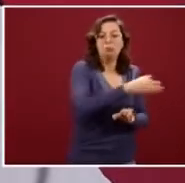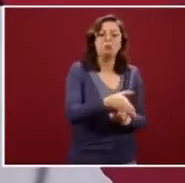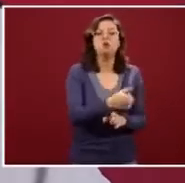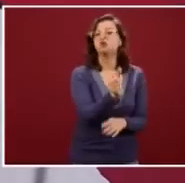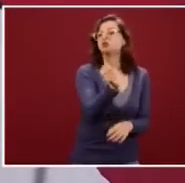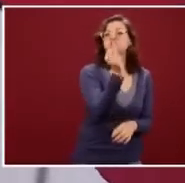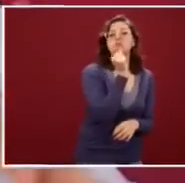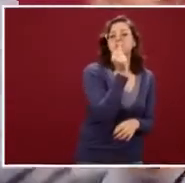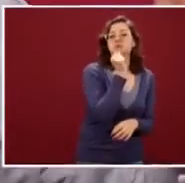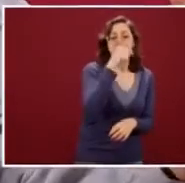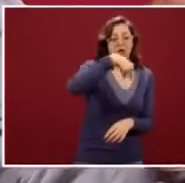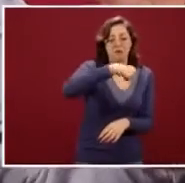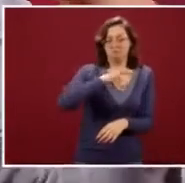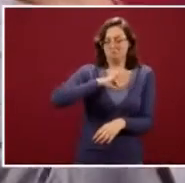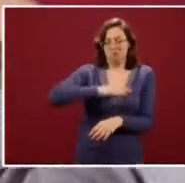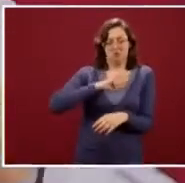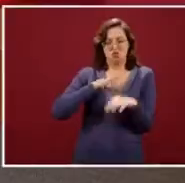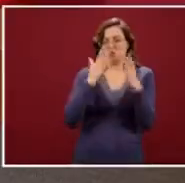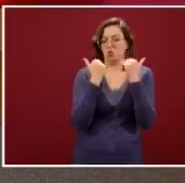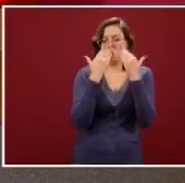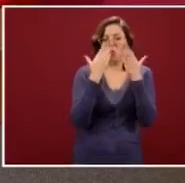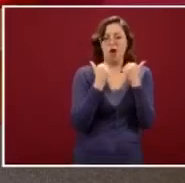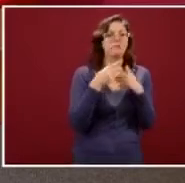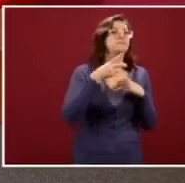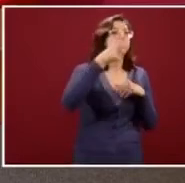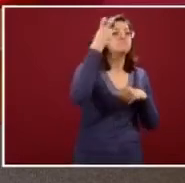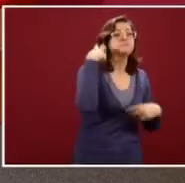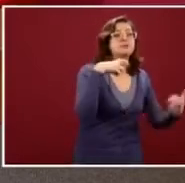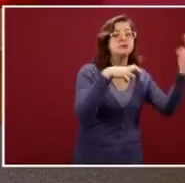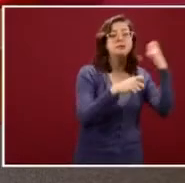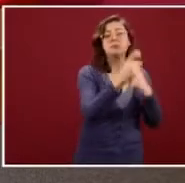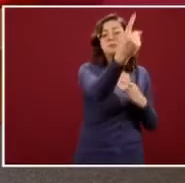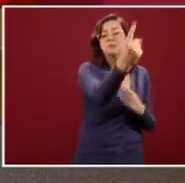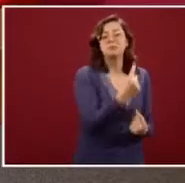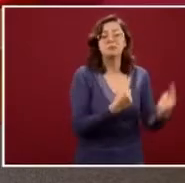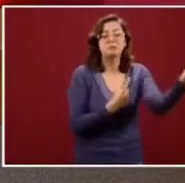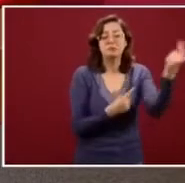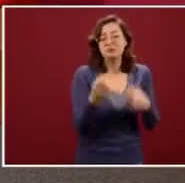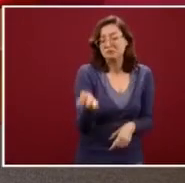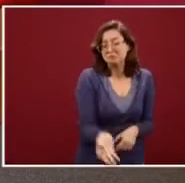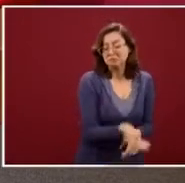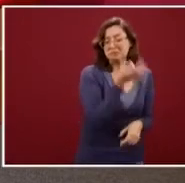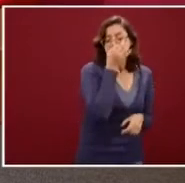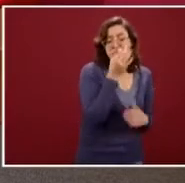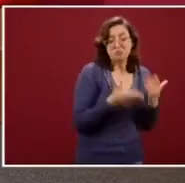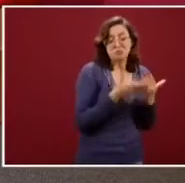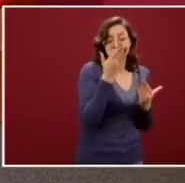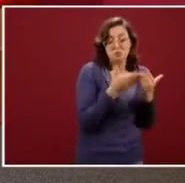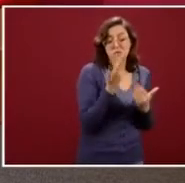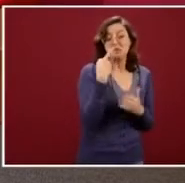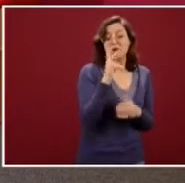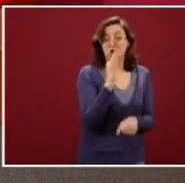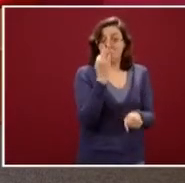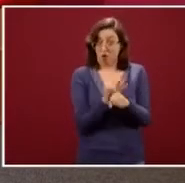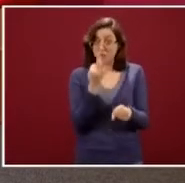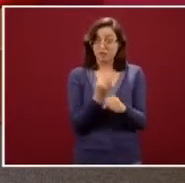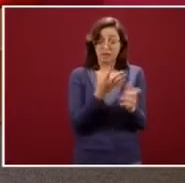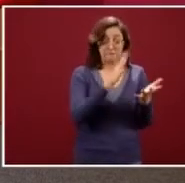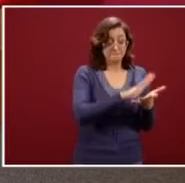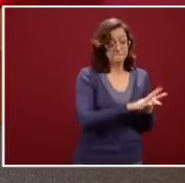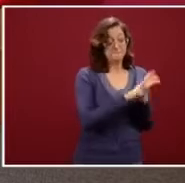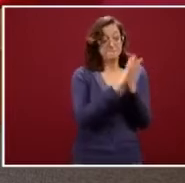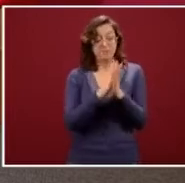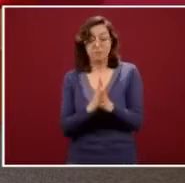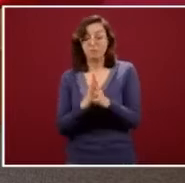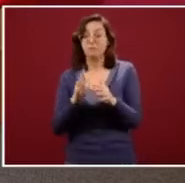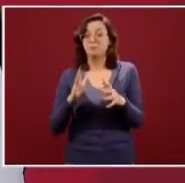no teníamos virus, porque los casos importados recién estaban ingresando al país, pero en la fase de transición, al tener ya